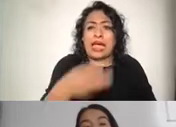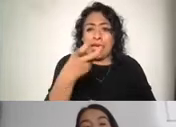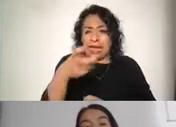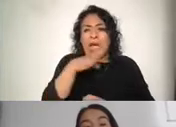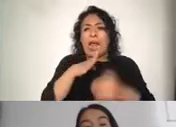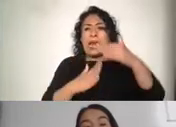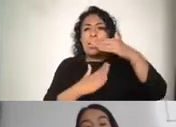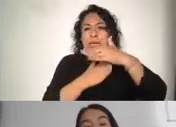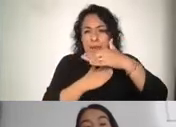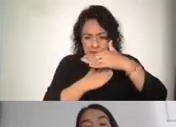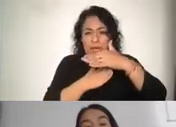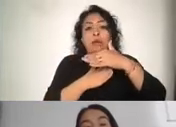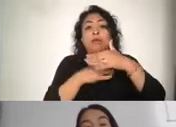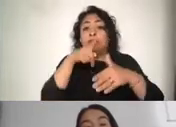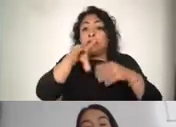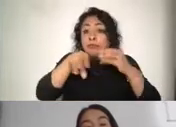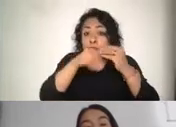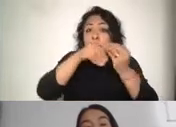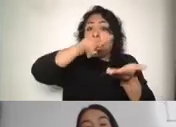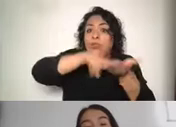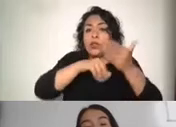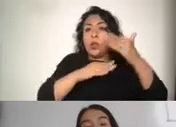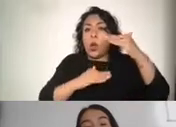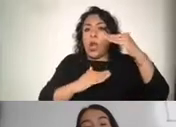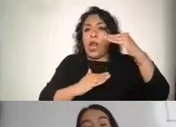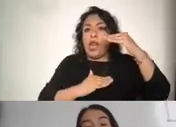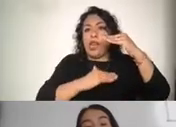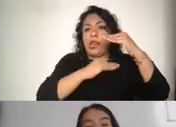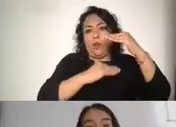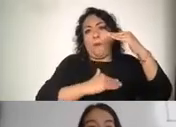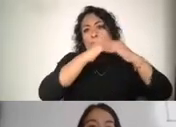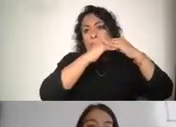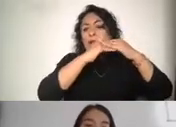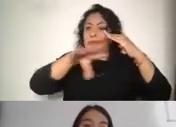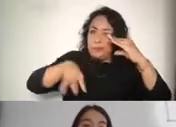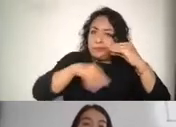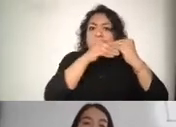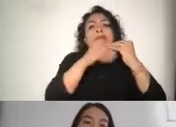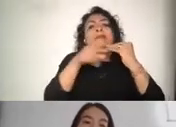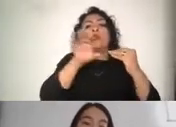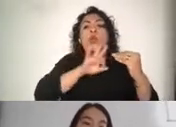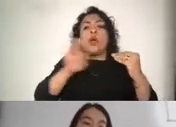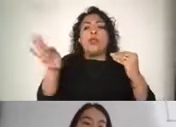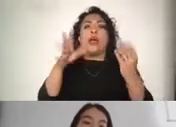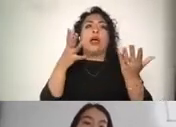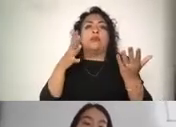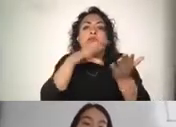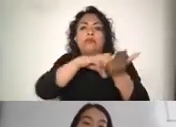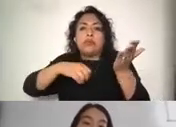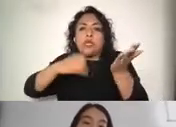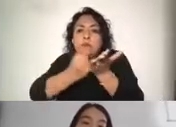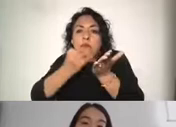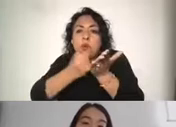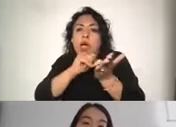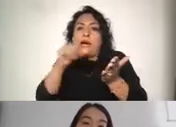ahí se integran, a ese límite que ya existía, se integra la posibilidad de deducir donativos personales. Es